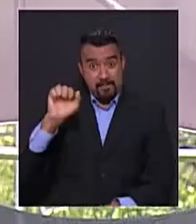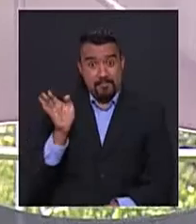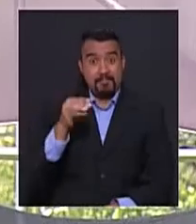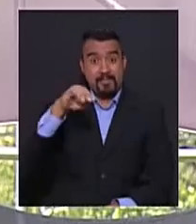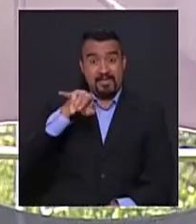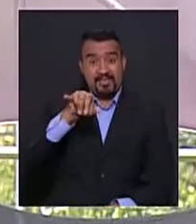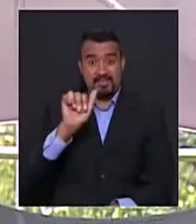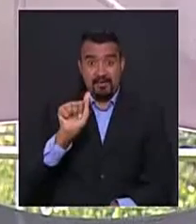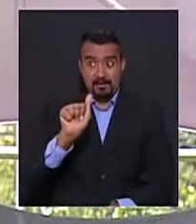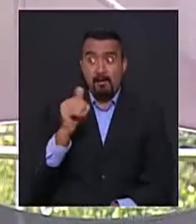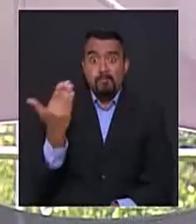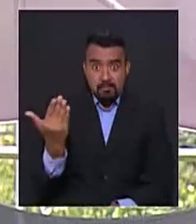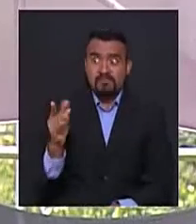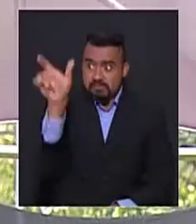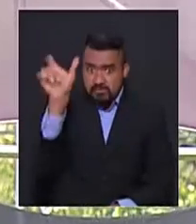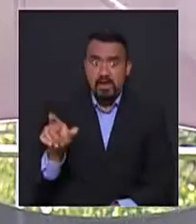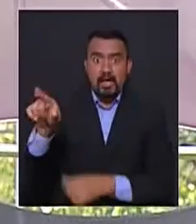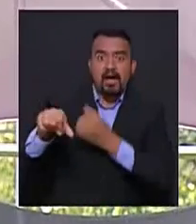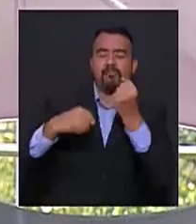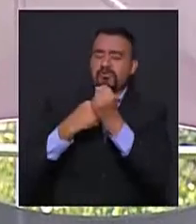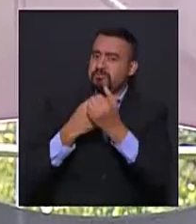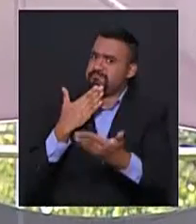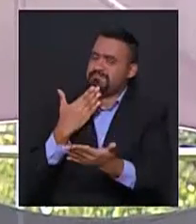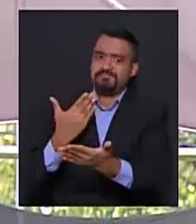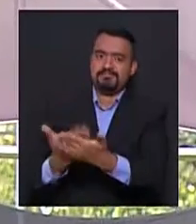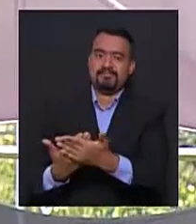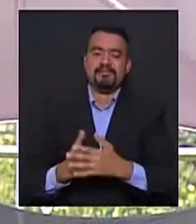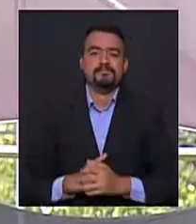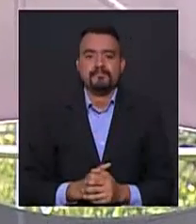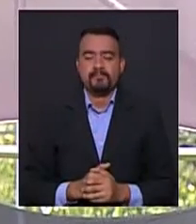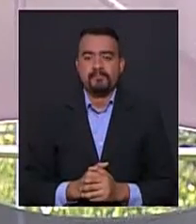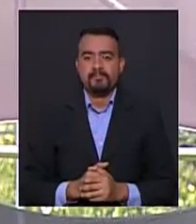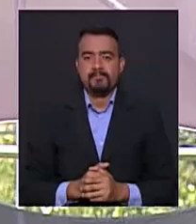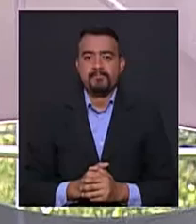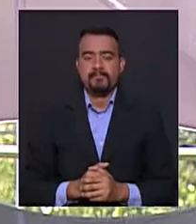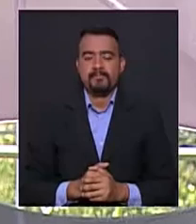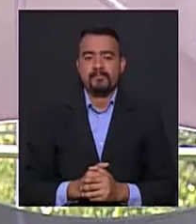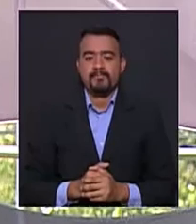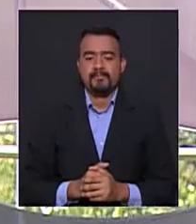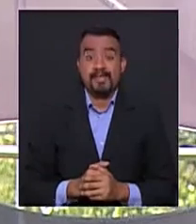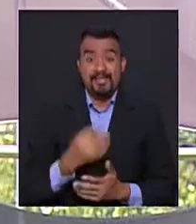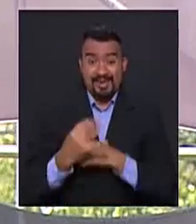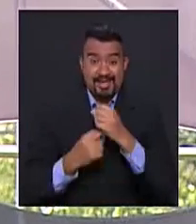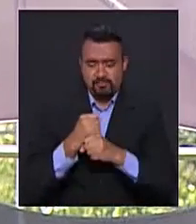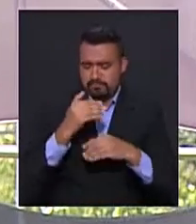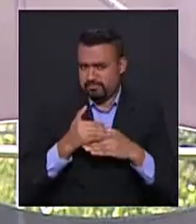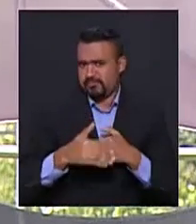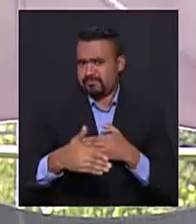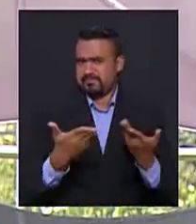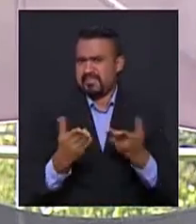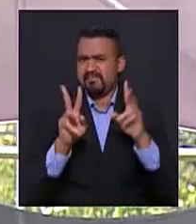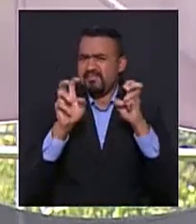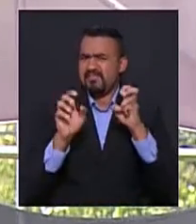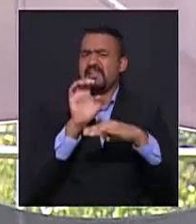profundamente su presencia y su aporte a nuestra sociedad. 3 años después, se creó el